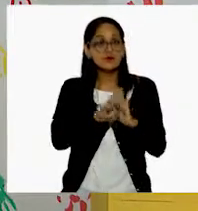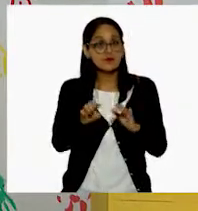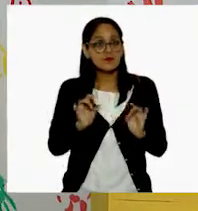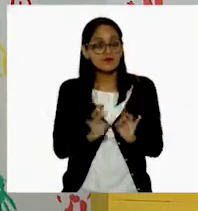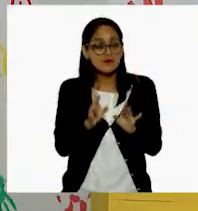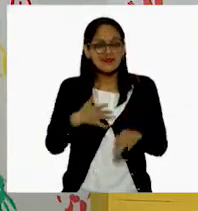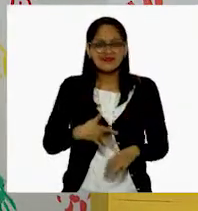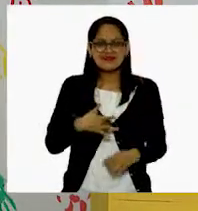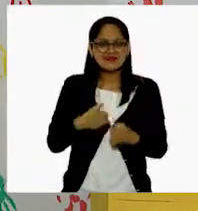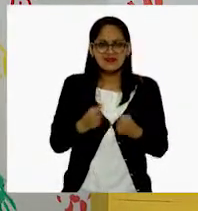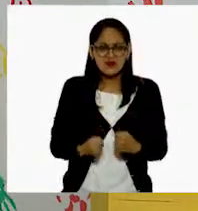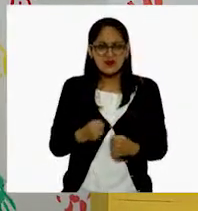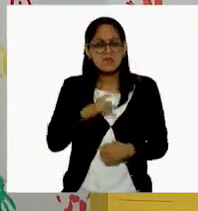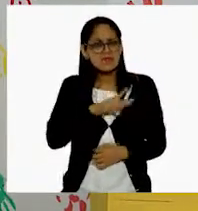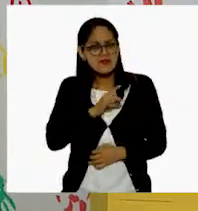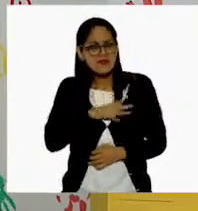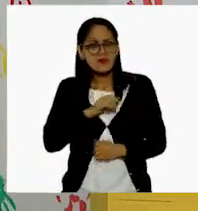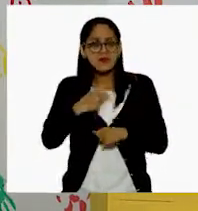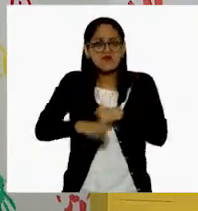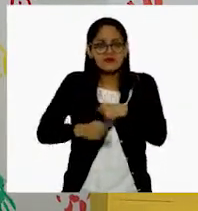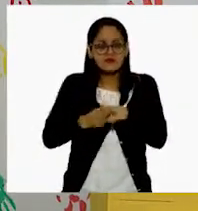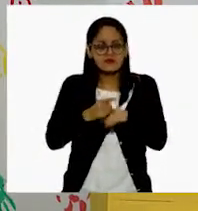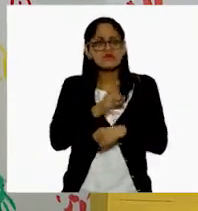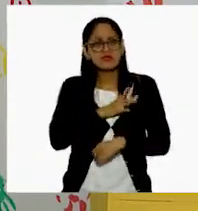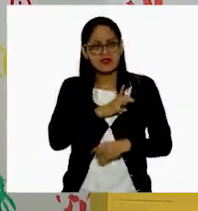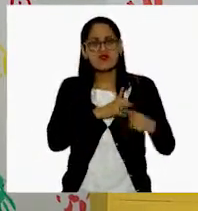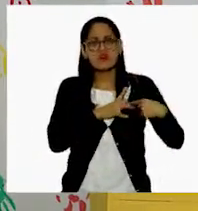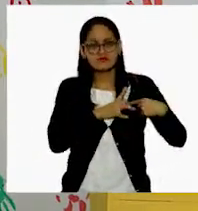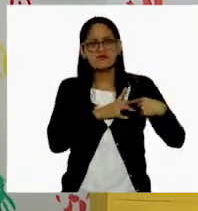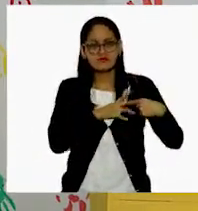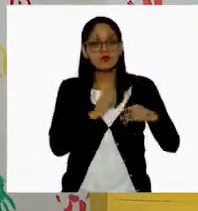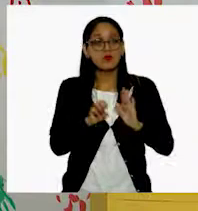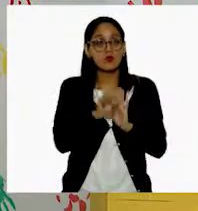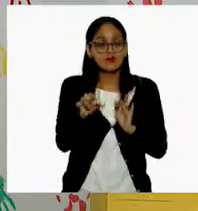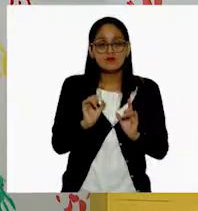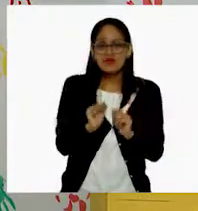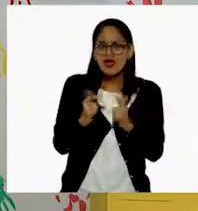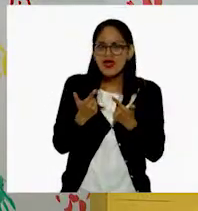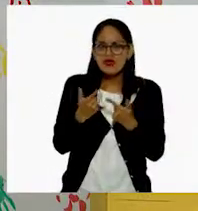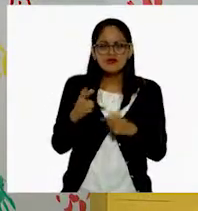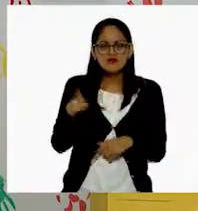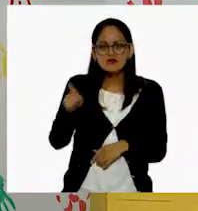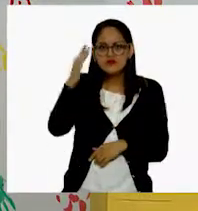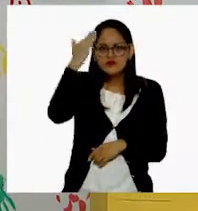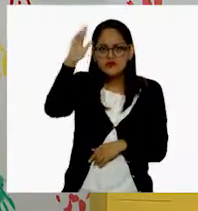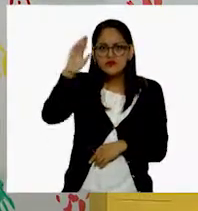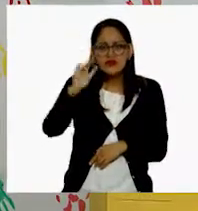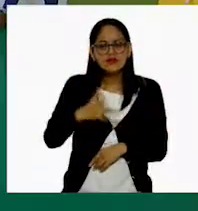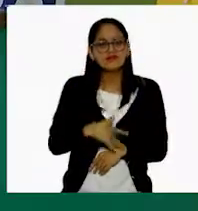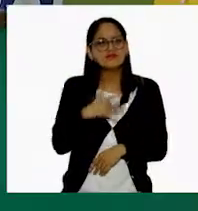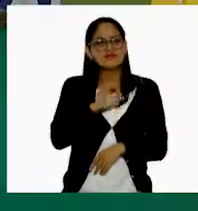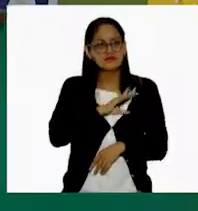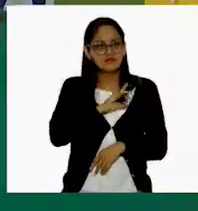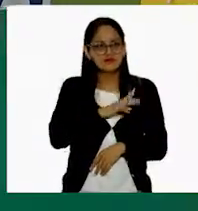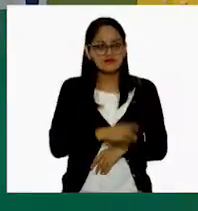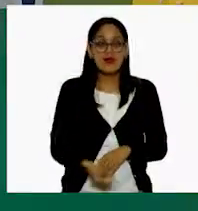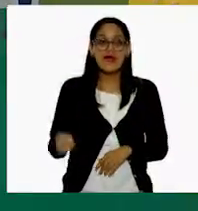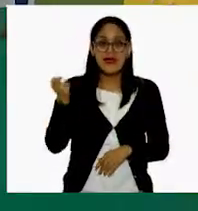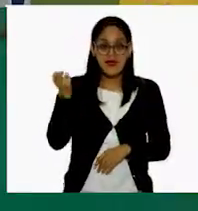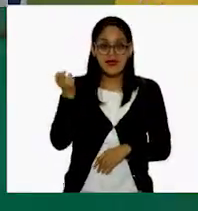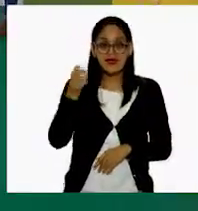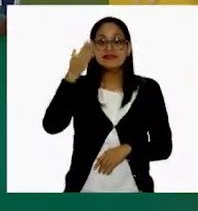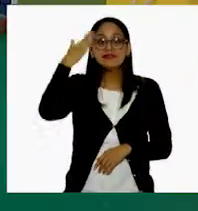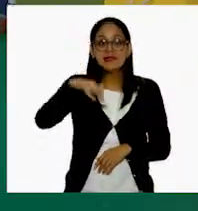sentir inseguros, temerosos o en peligro, enfrentamos miedo cuando desconocemos alguna situación. Sí, ¿y saben